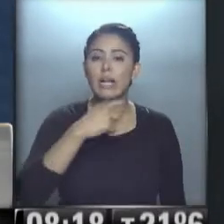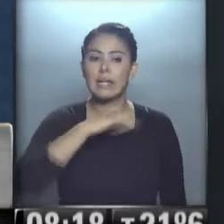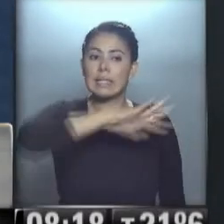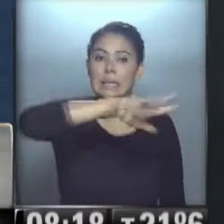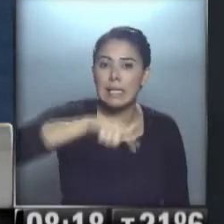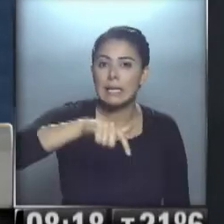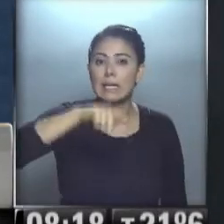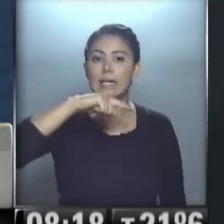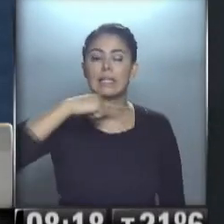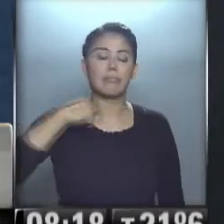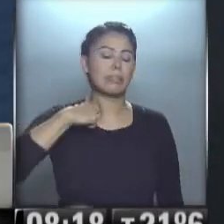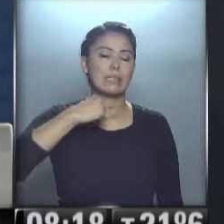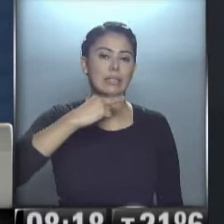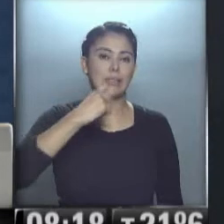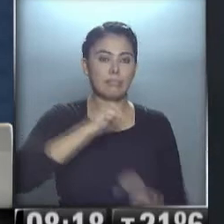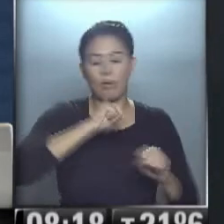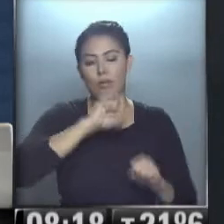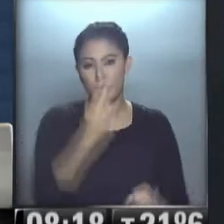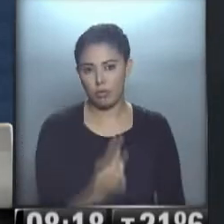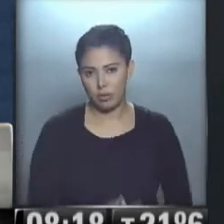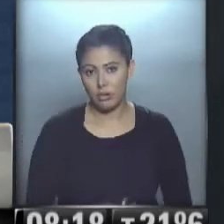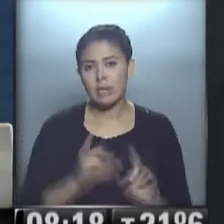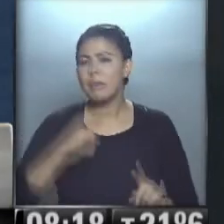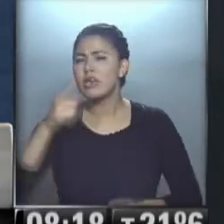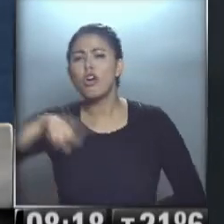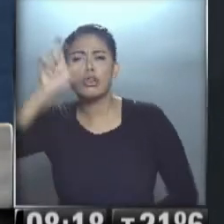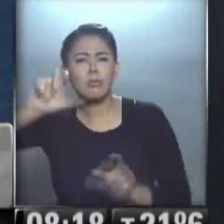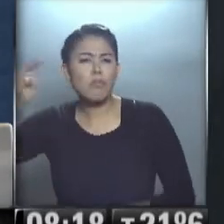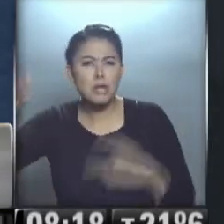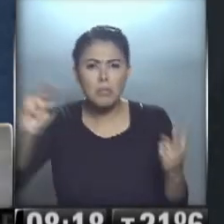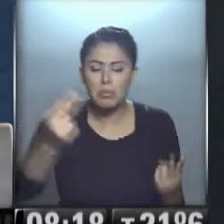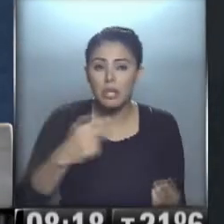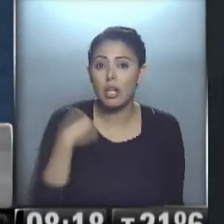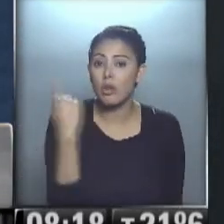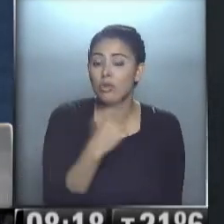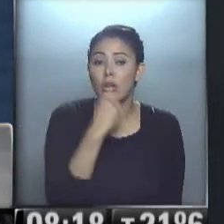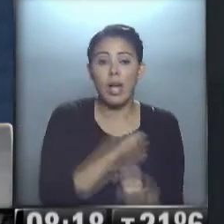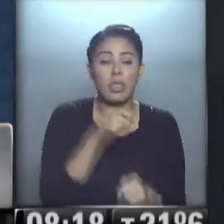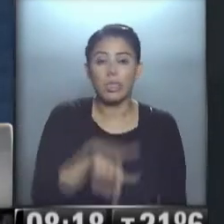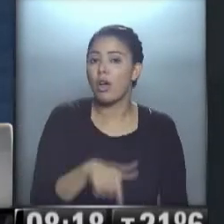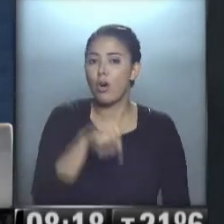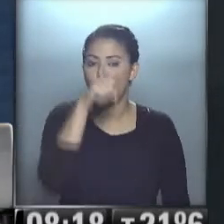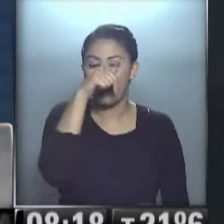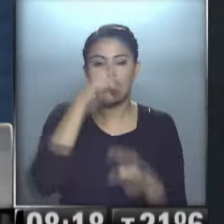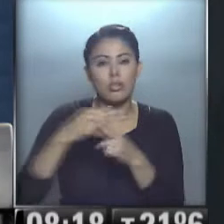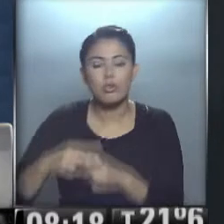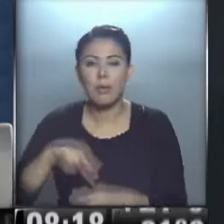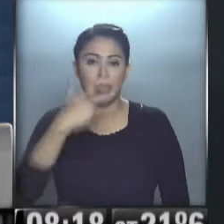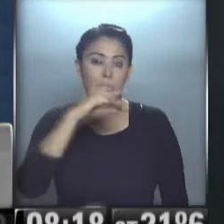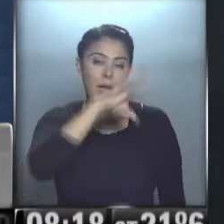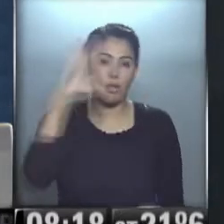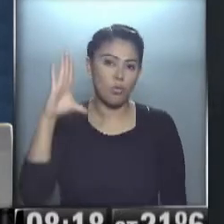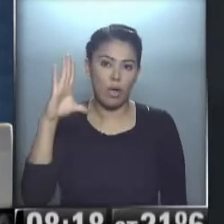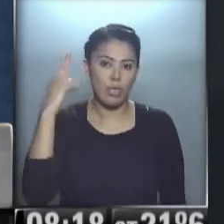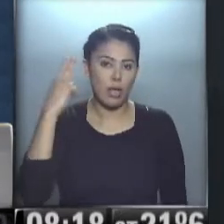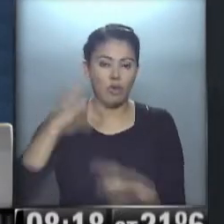quedó electrocutado, porque se decía también que había más muertos y nosotros no habíamos tenido identificación a las 3 de la mañana